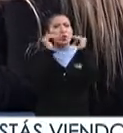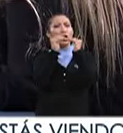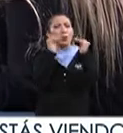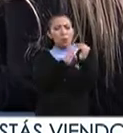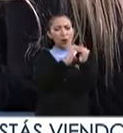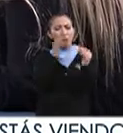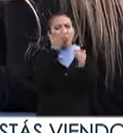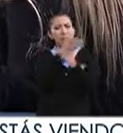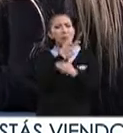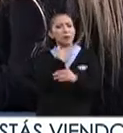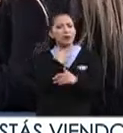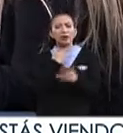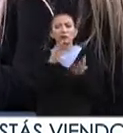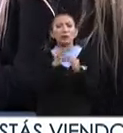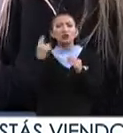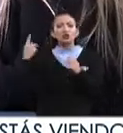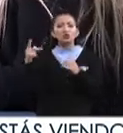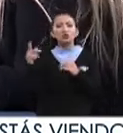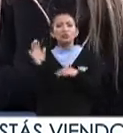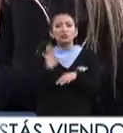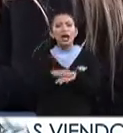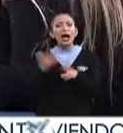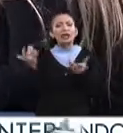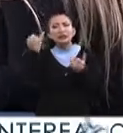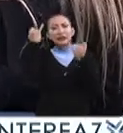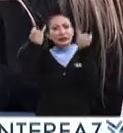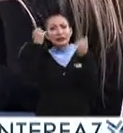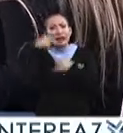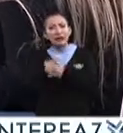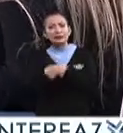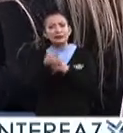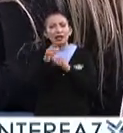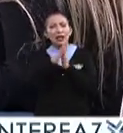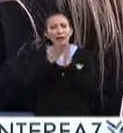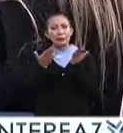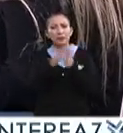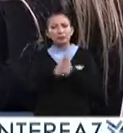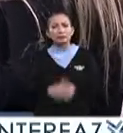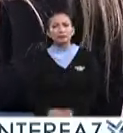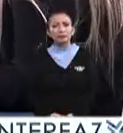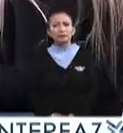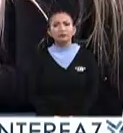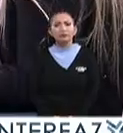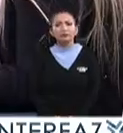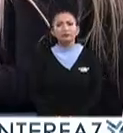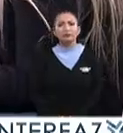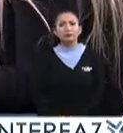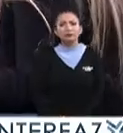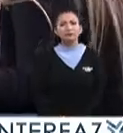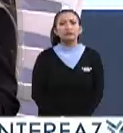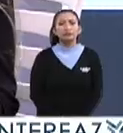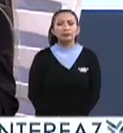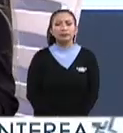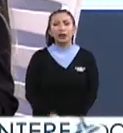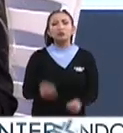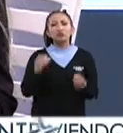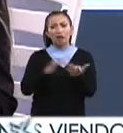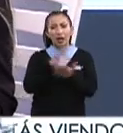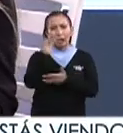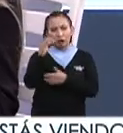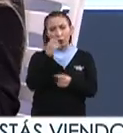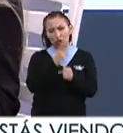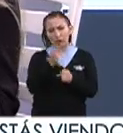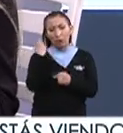desde una perspectiva real. Platícanos cuál es tu principal tesis en este artículo o en esta publicación que haces en Mujeres en la Política. Muchísimas gracias por